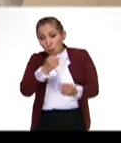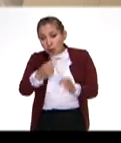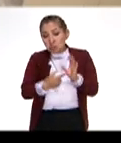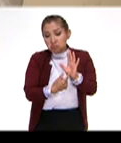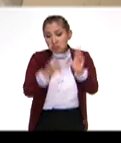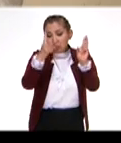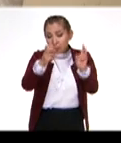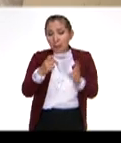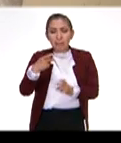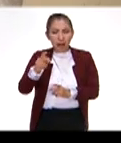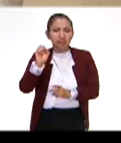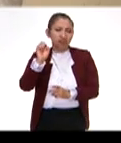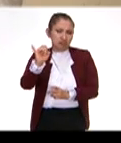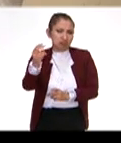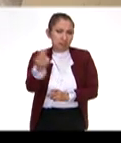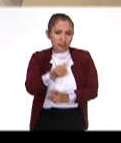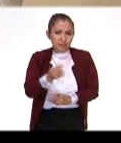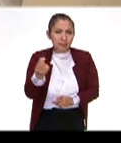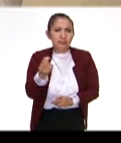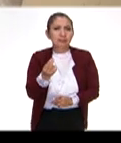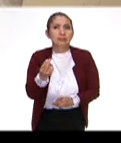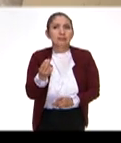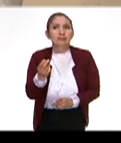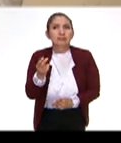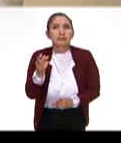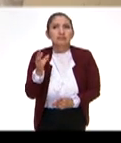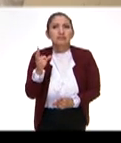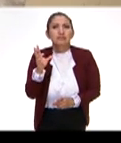pero sin necesariamente tener que